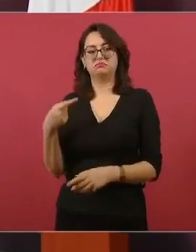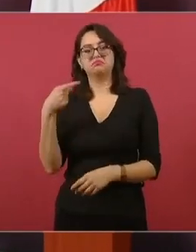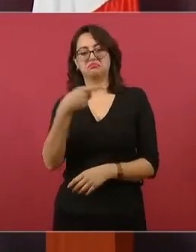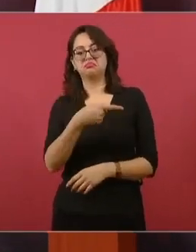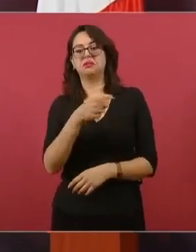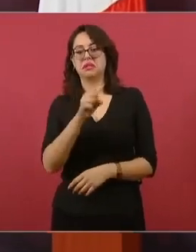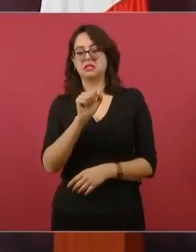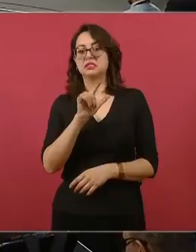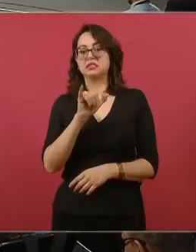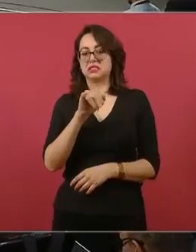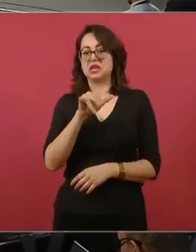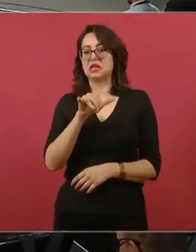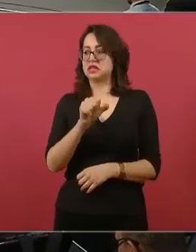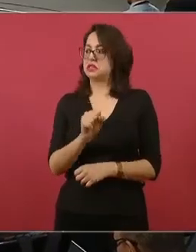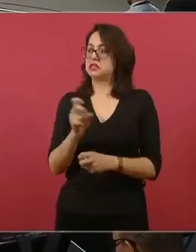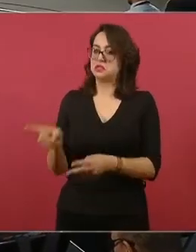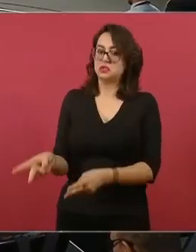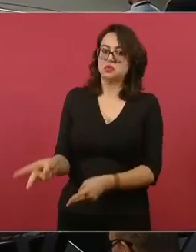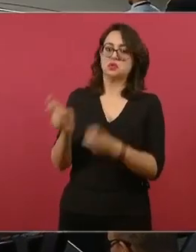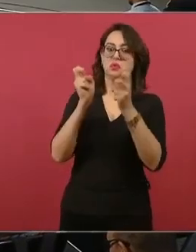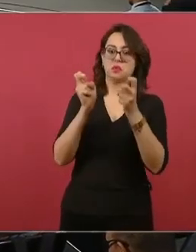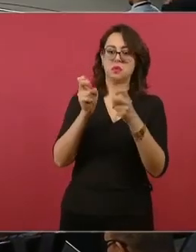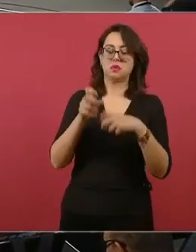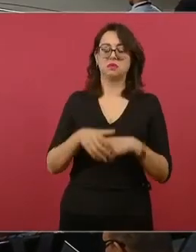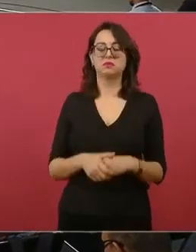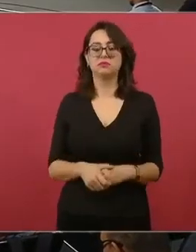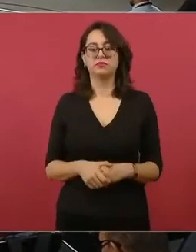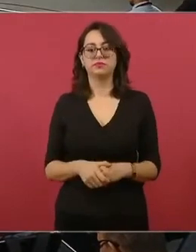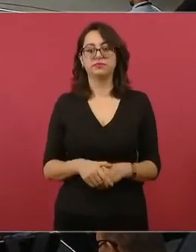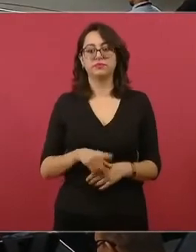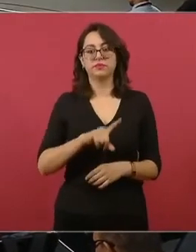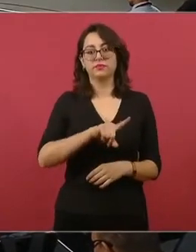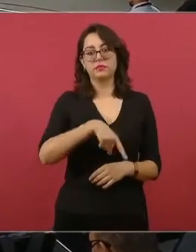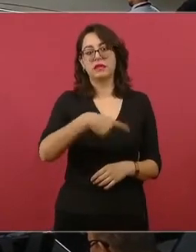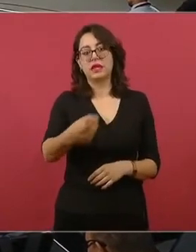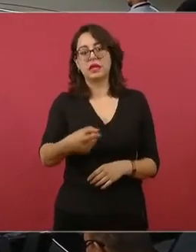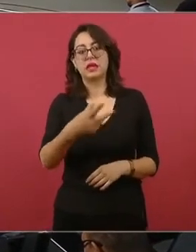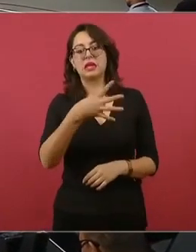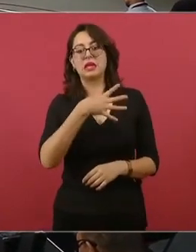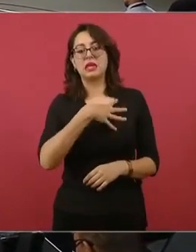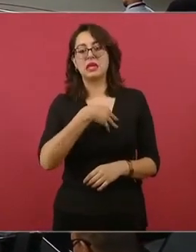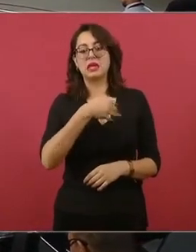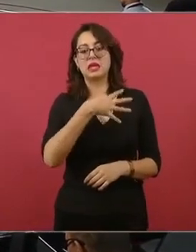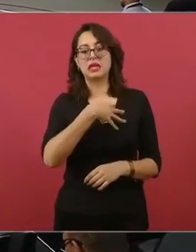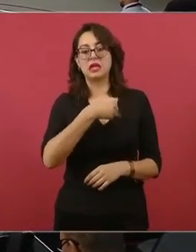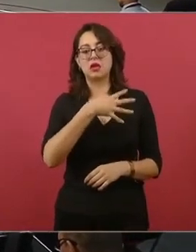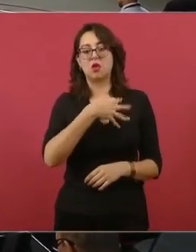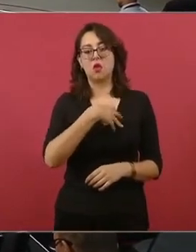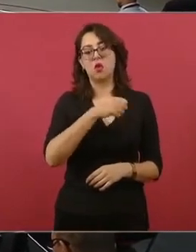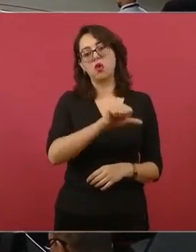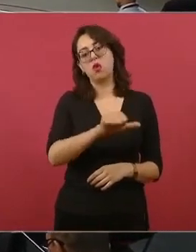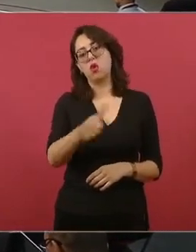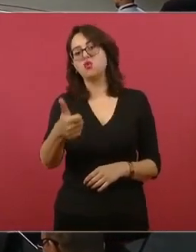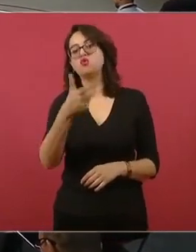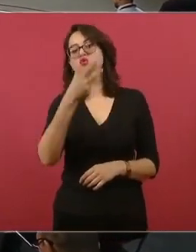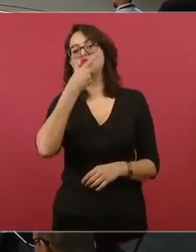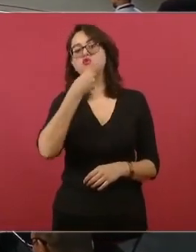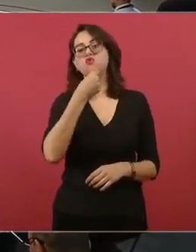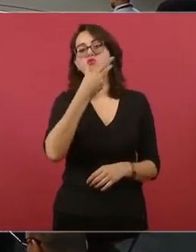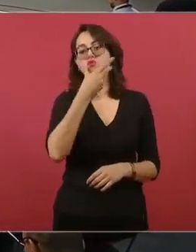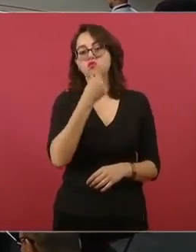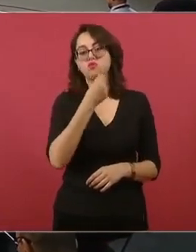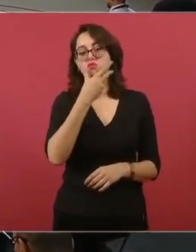yo creo que no es el que está, otro, junto con un colaborador cercano